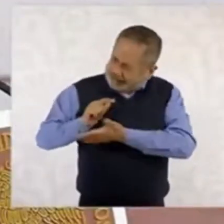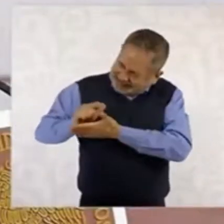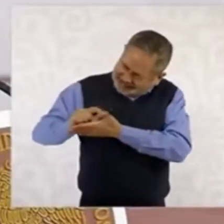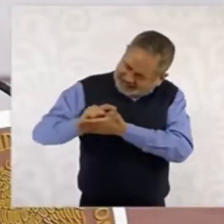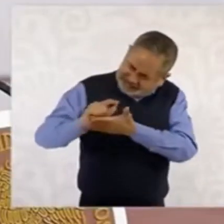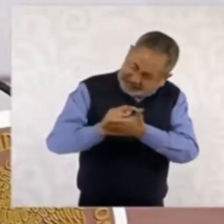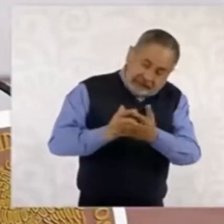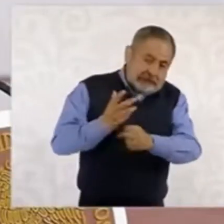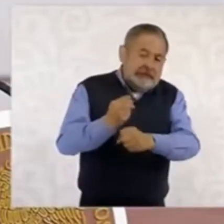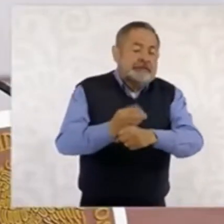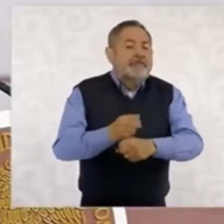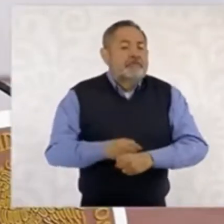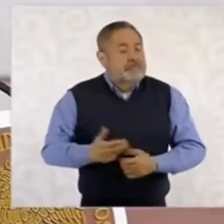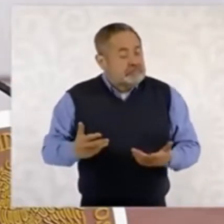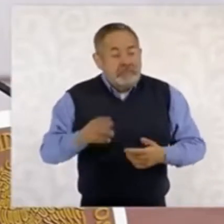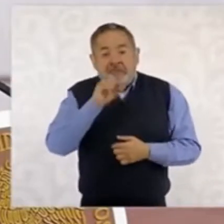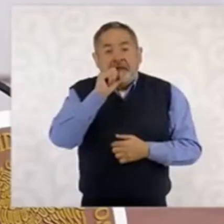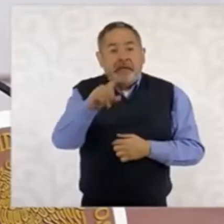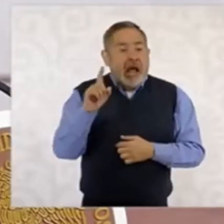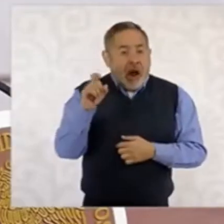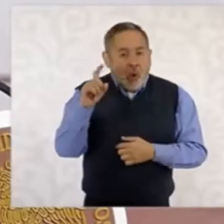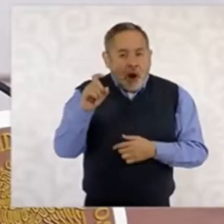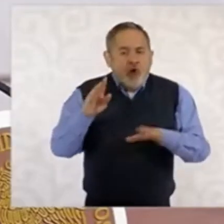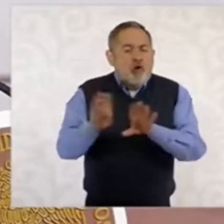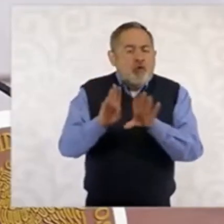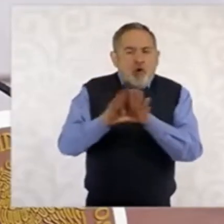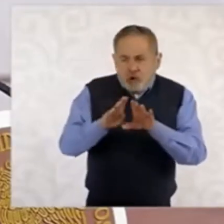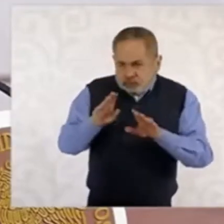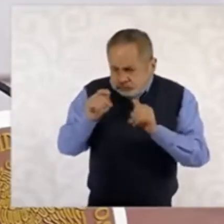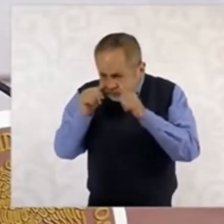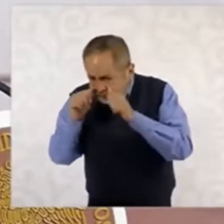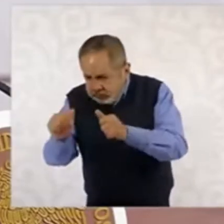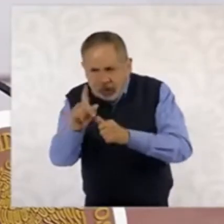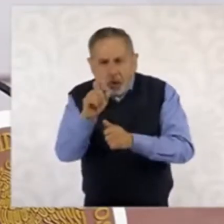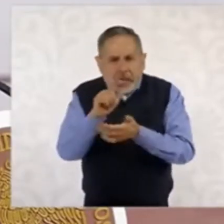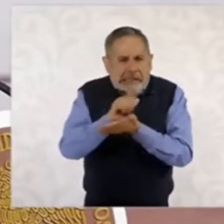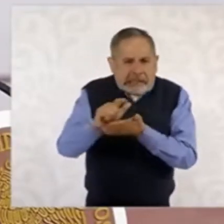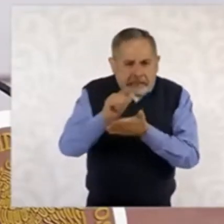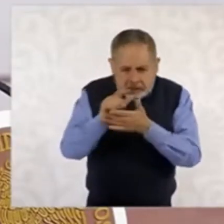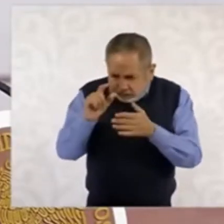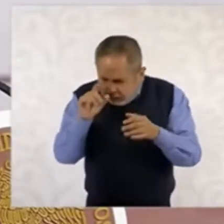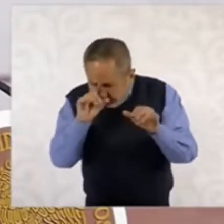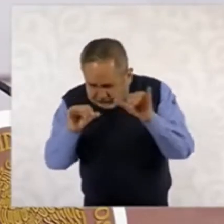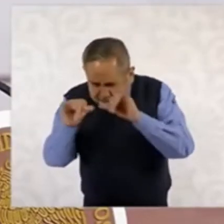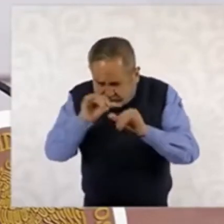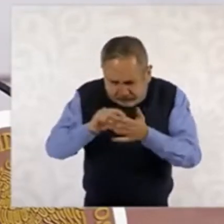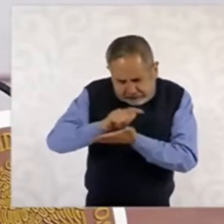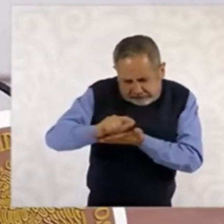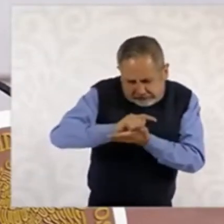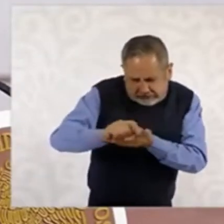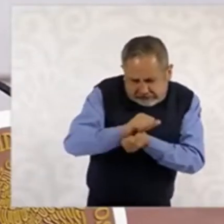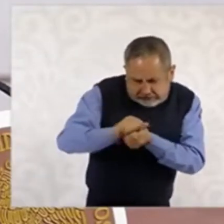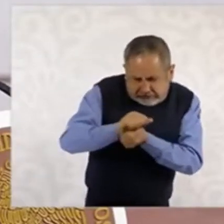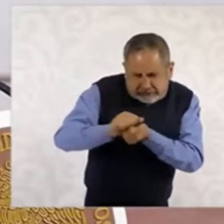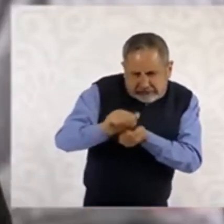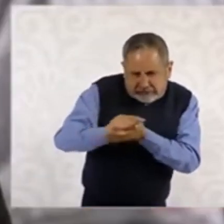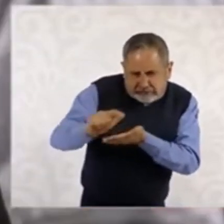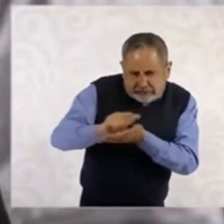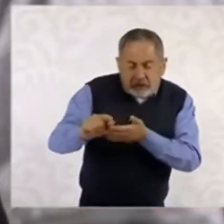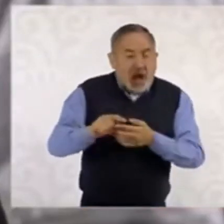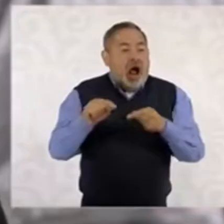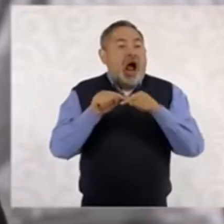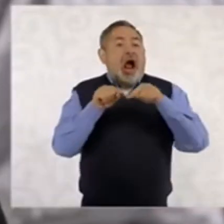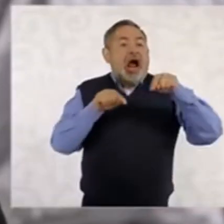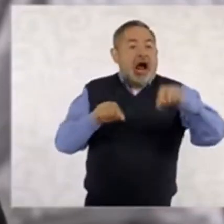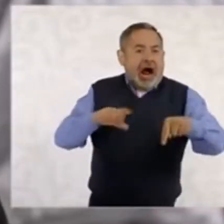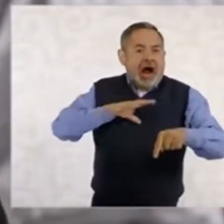el fortalecimiento del monitoreo de la calidad del agua del río Sonora, con un centro de visualización